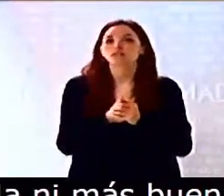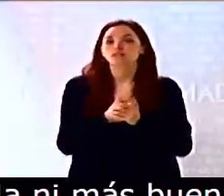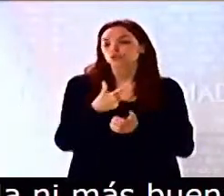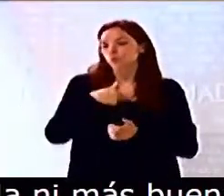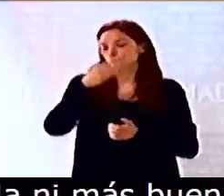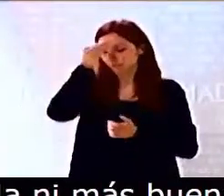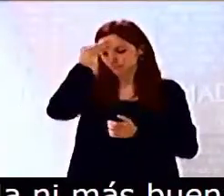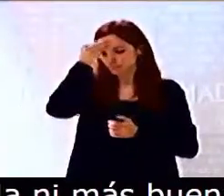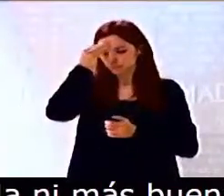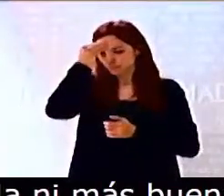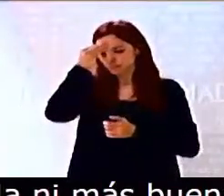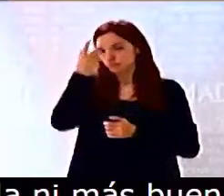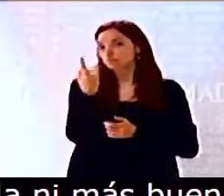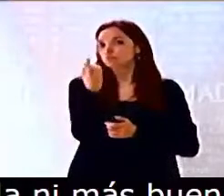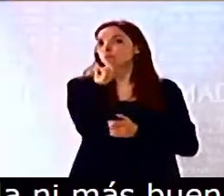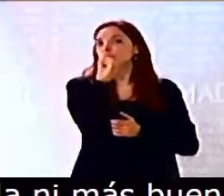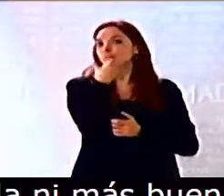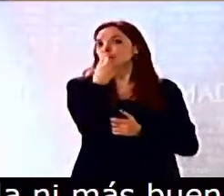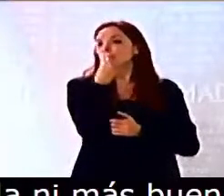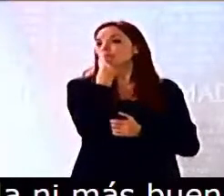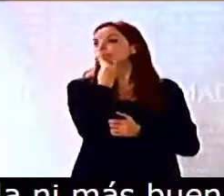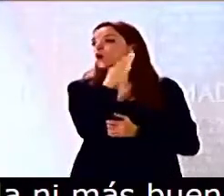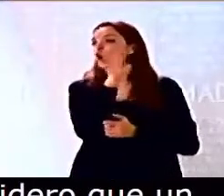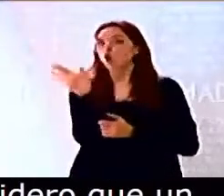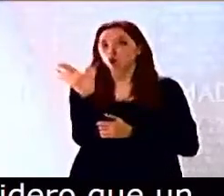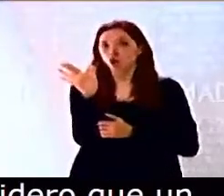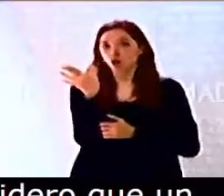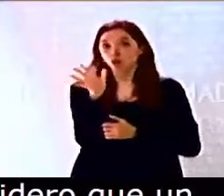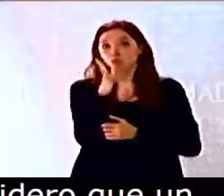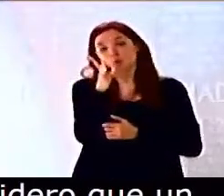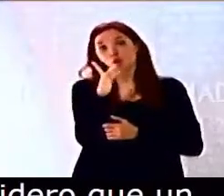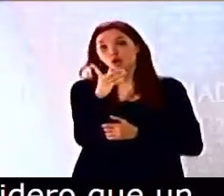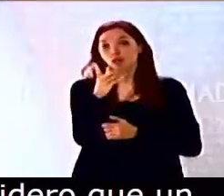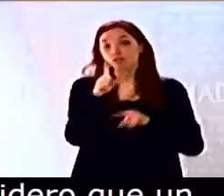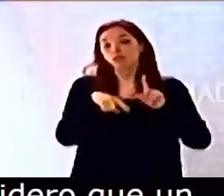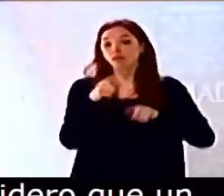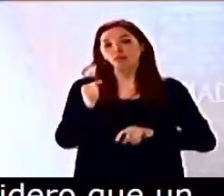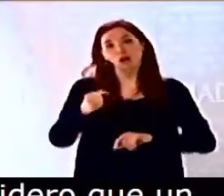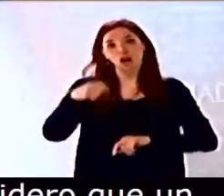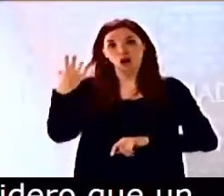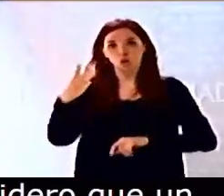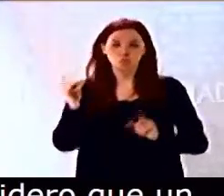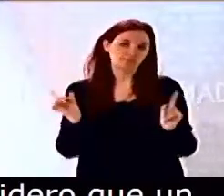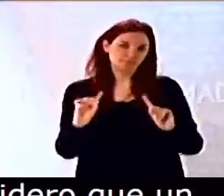considero que un medicamento sea mejor o peor en función del precio.